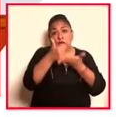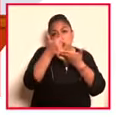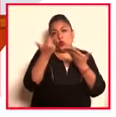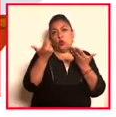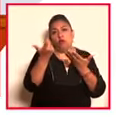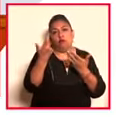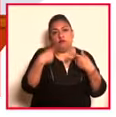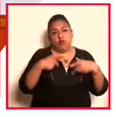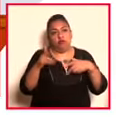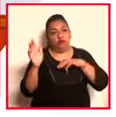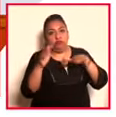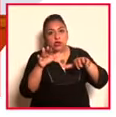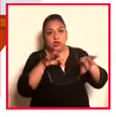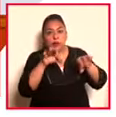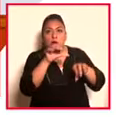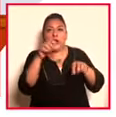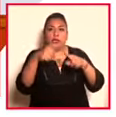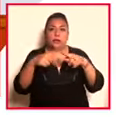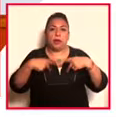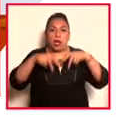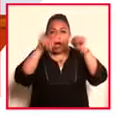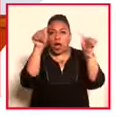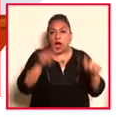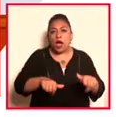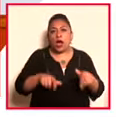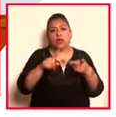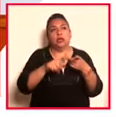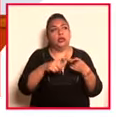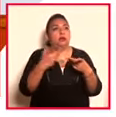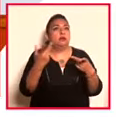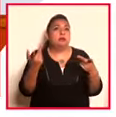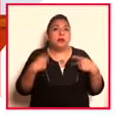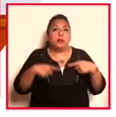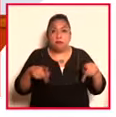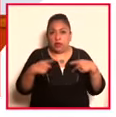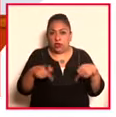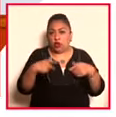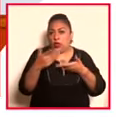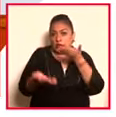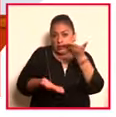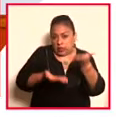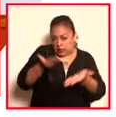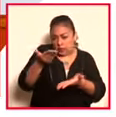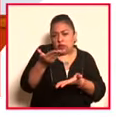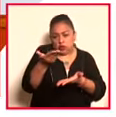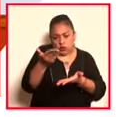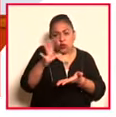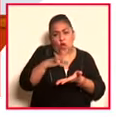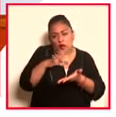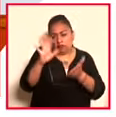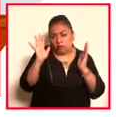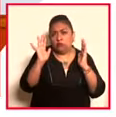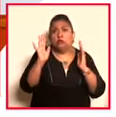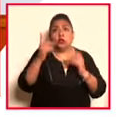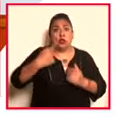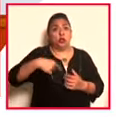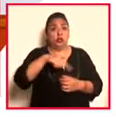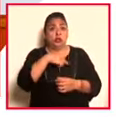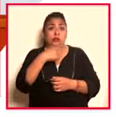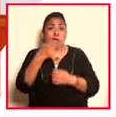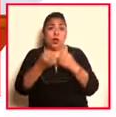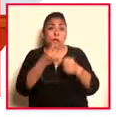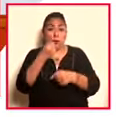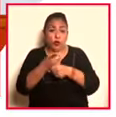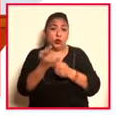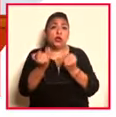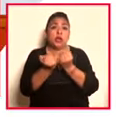empleo para artistas, ¿no? Para personas que prestan servicios. Y bueno, para nosotros pues es la oportunidad